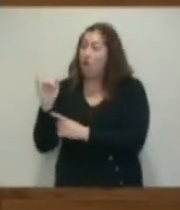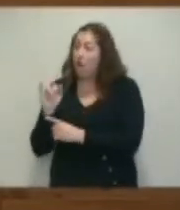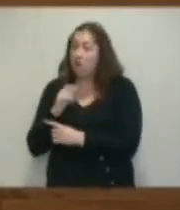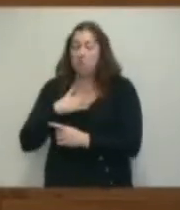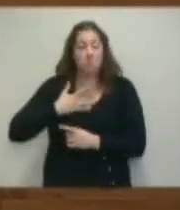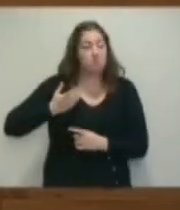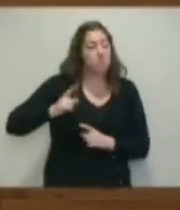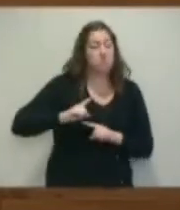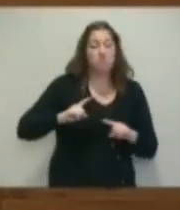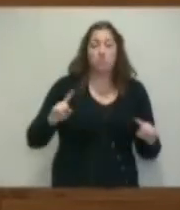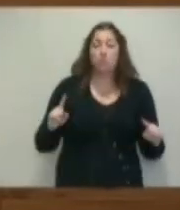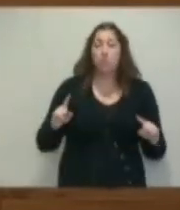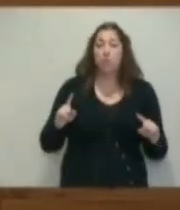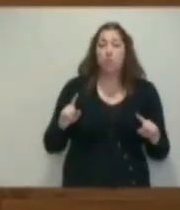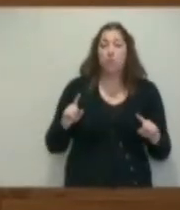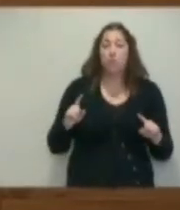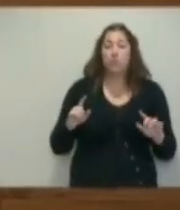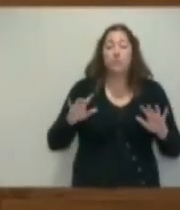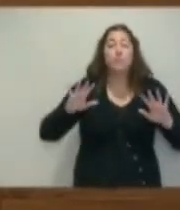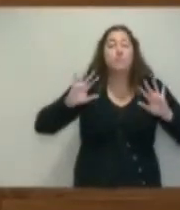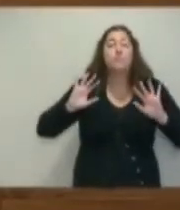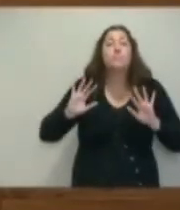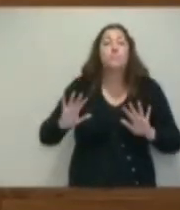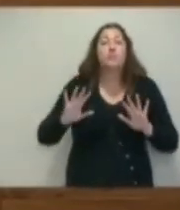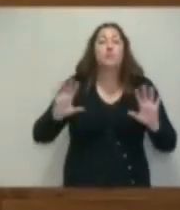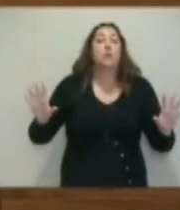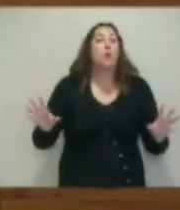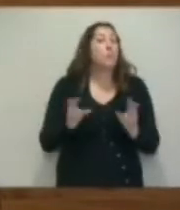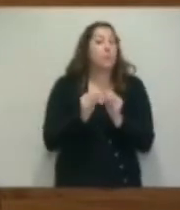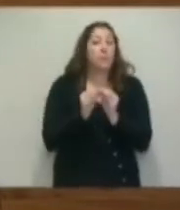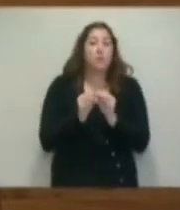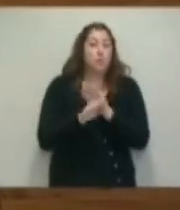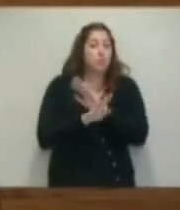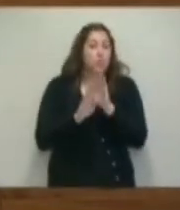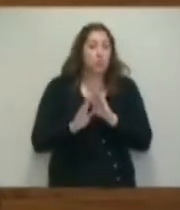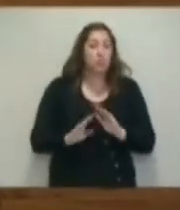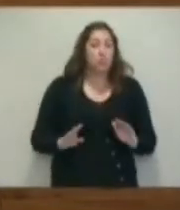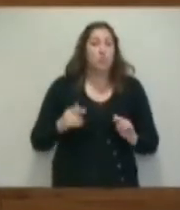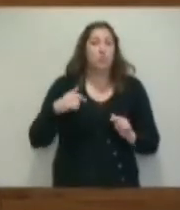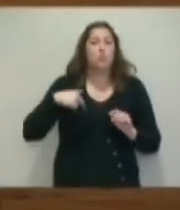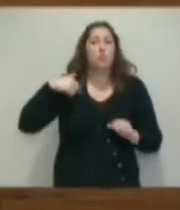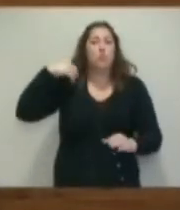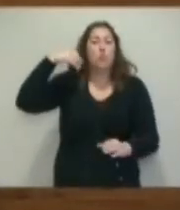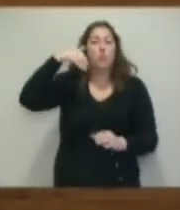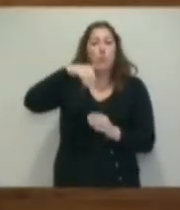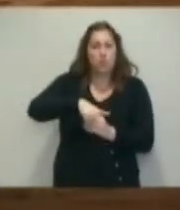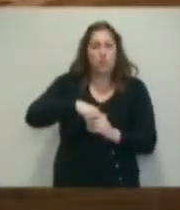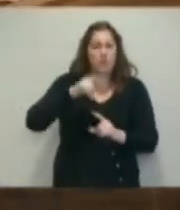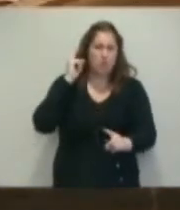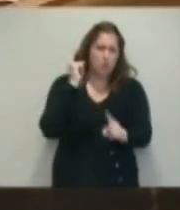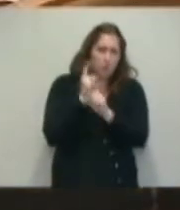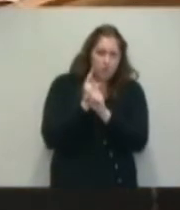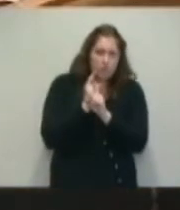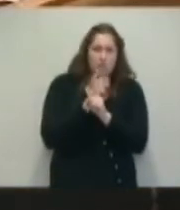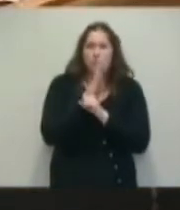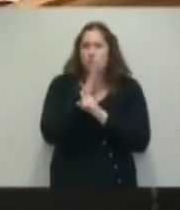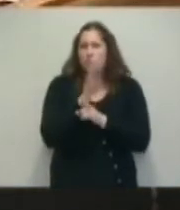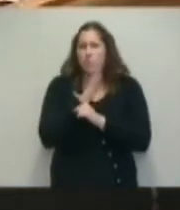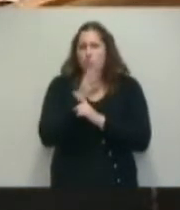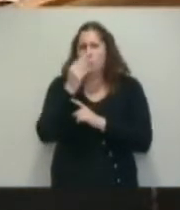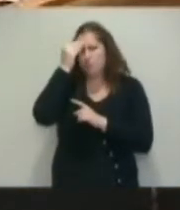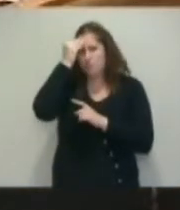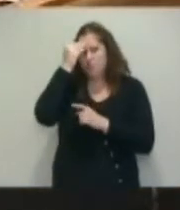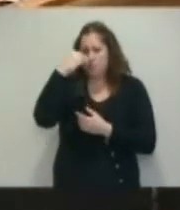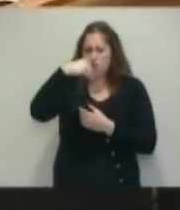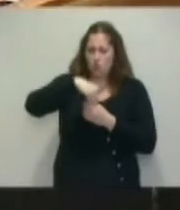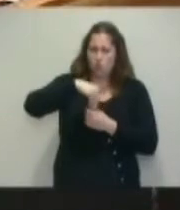de él. En todo caso, como conclusión, votaré en contra de esta reprobación porque creo que no se atiene al contenido